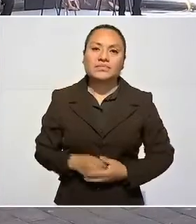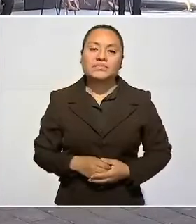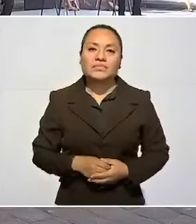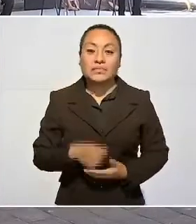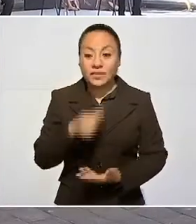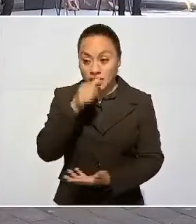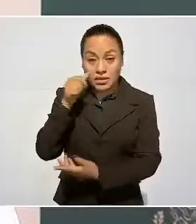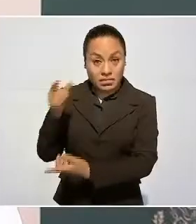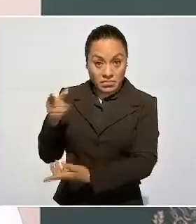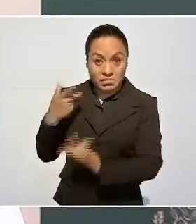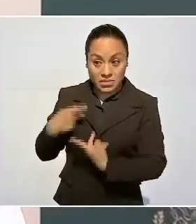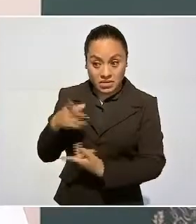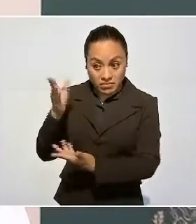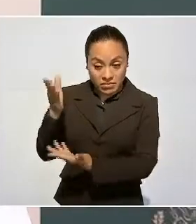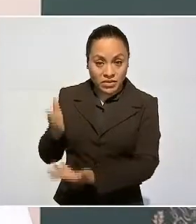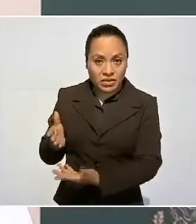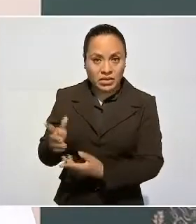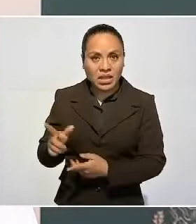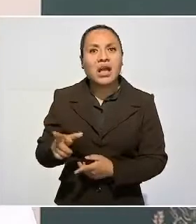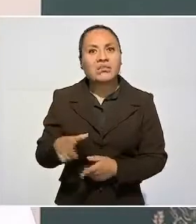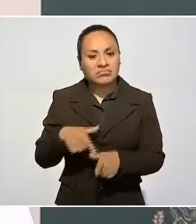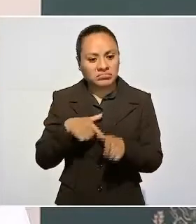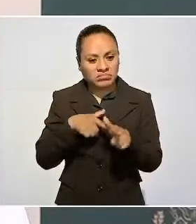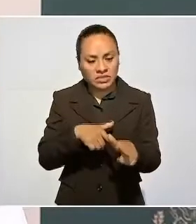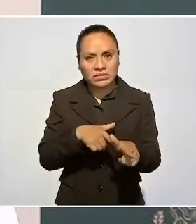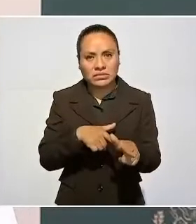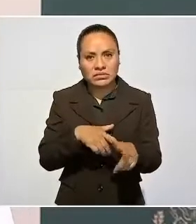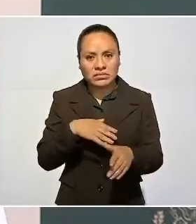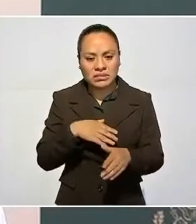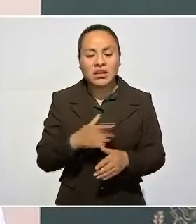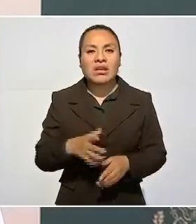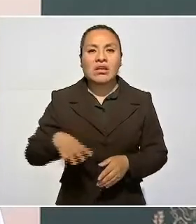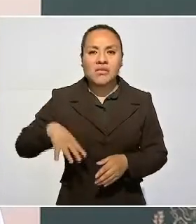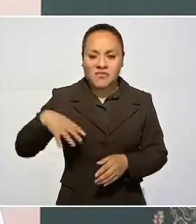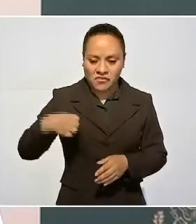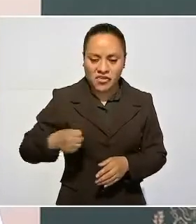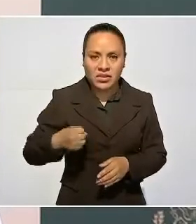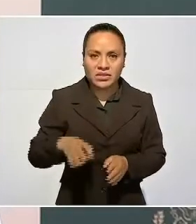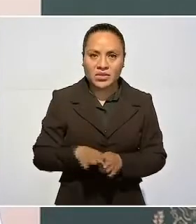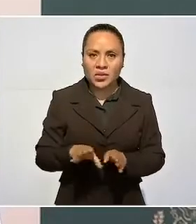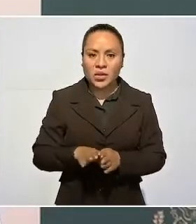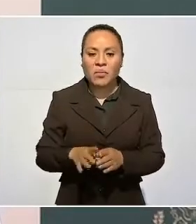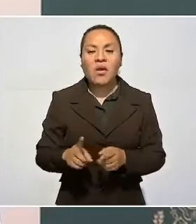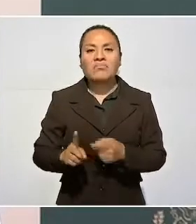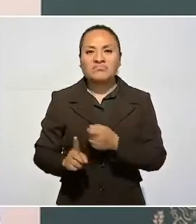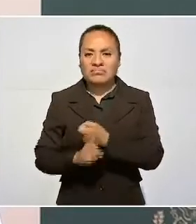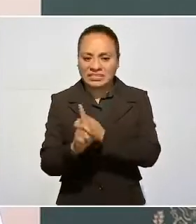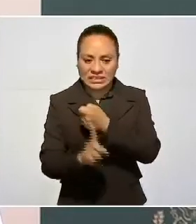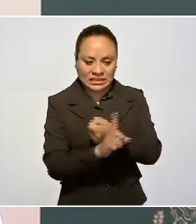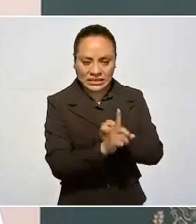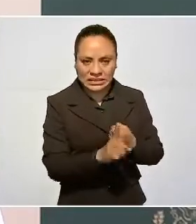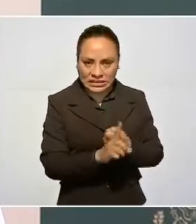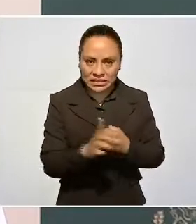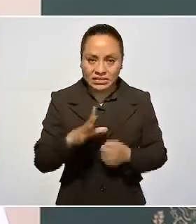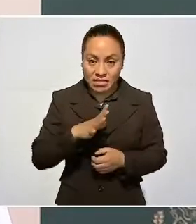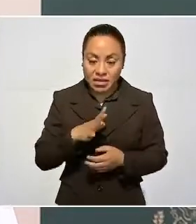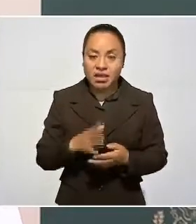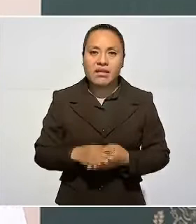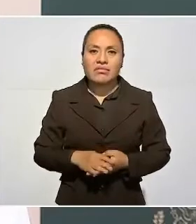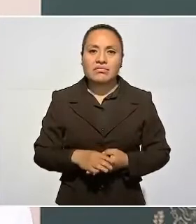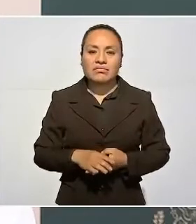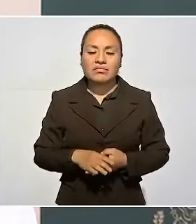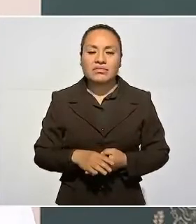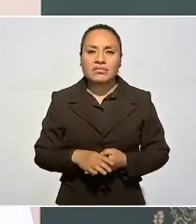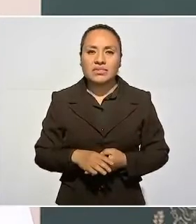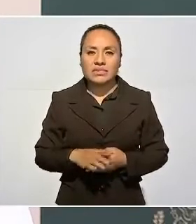Benito Juárez fue el que resistió los mayores embates de la reacción y los